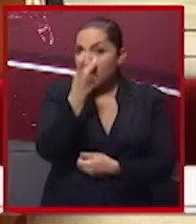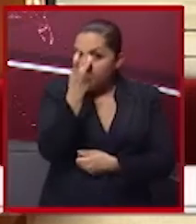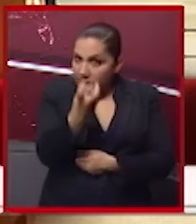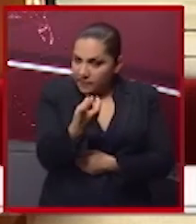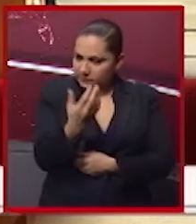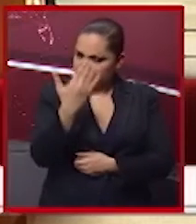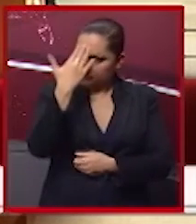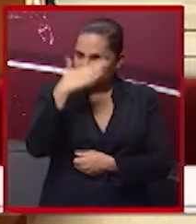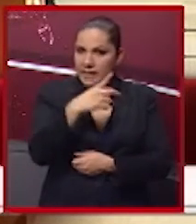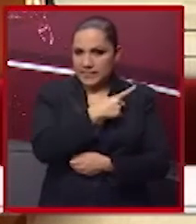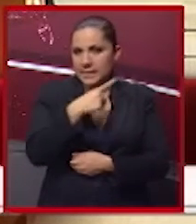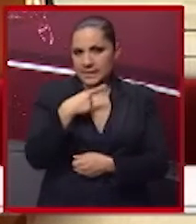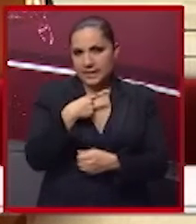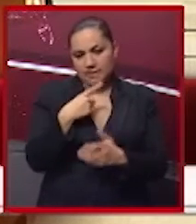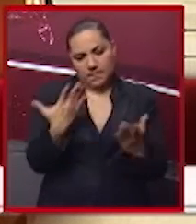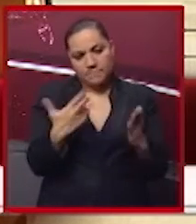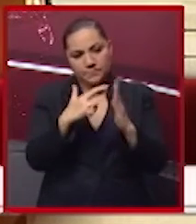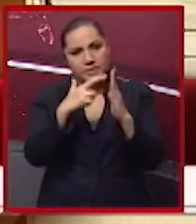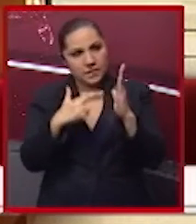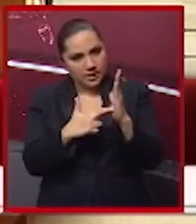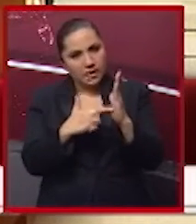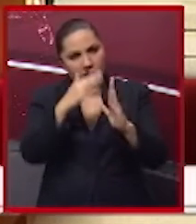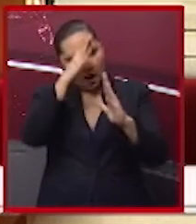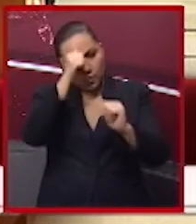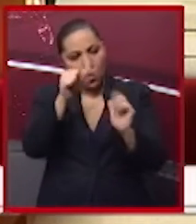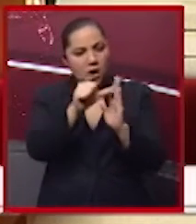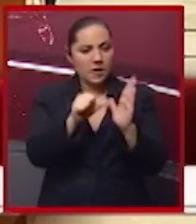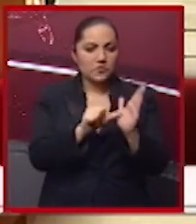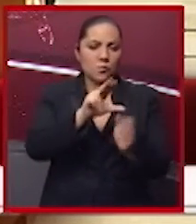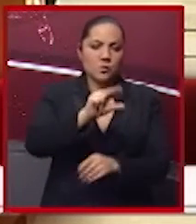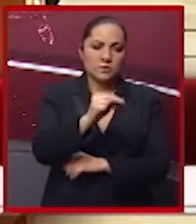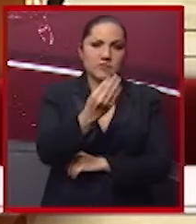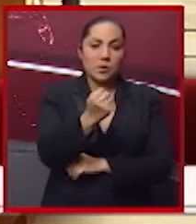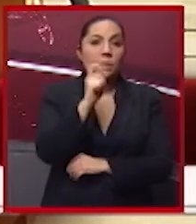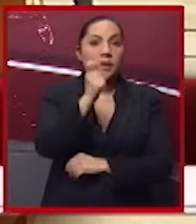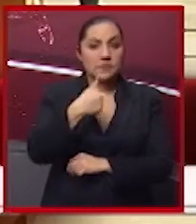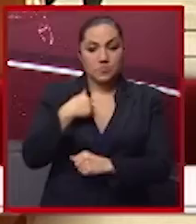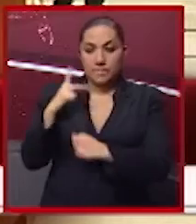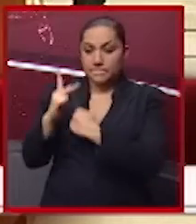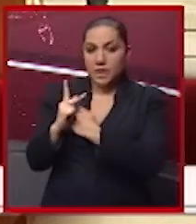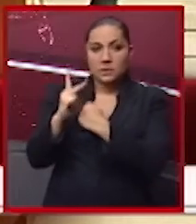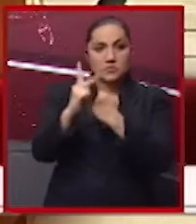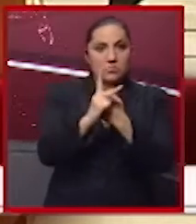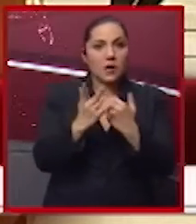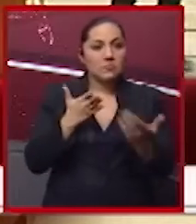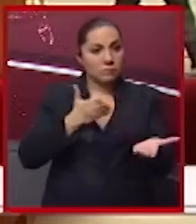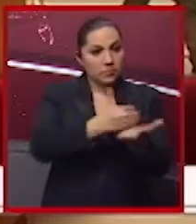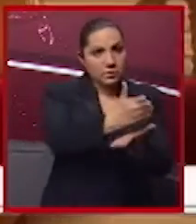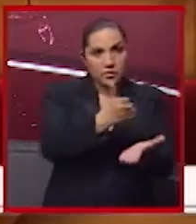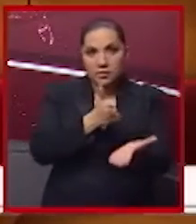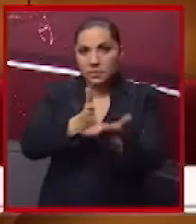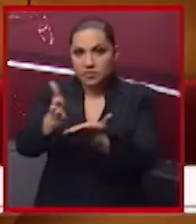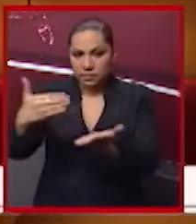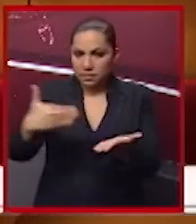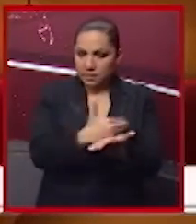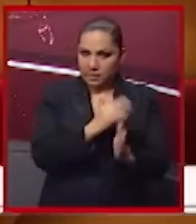no intervención establecido en el artículo 89 de nuestra Constitución Política?